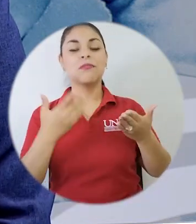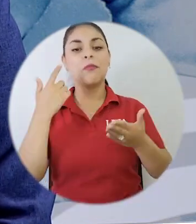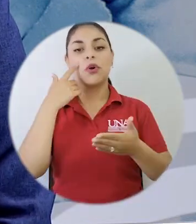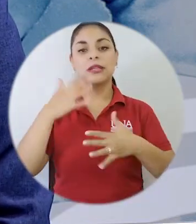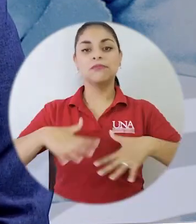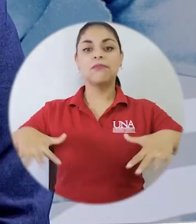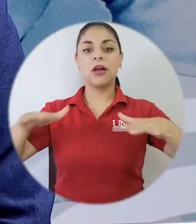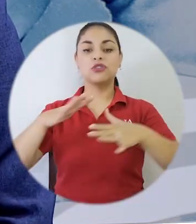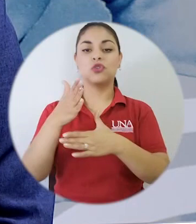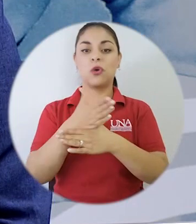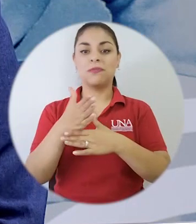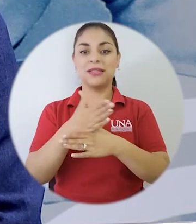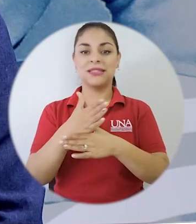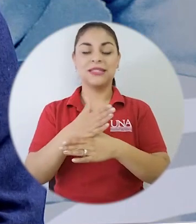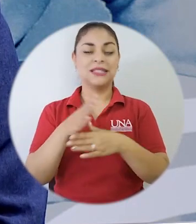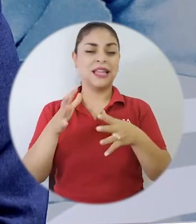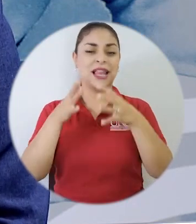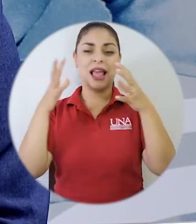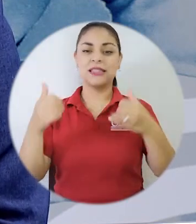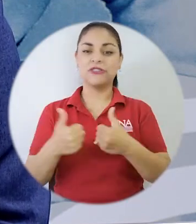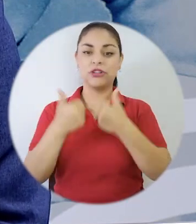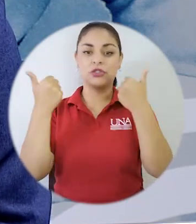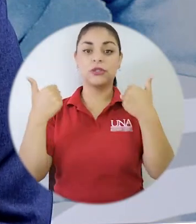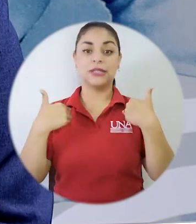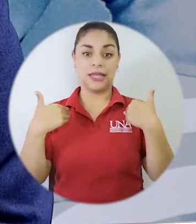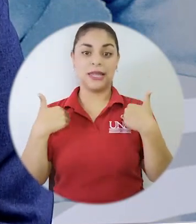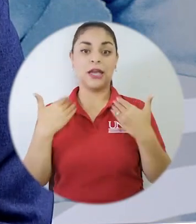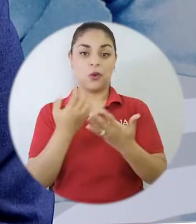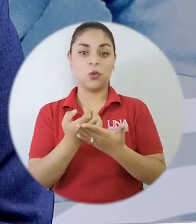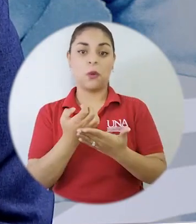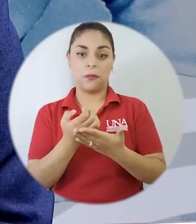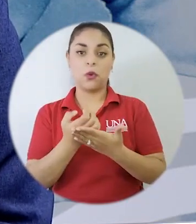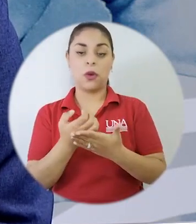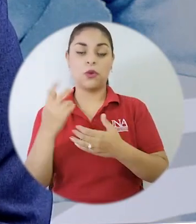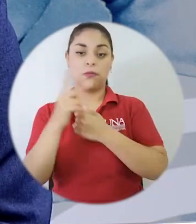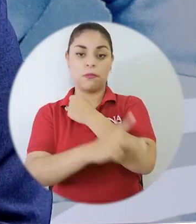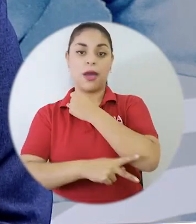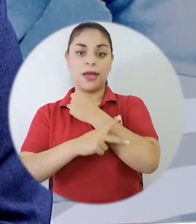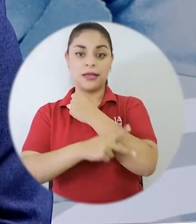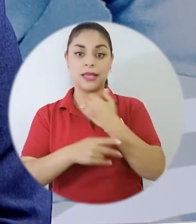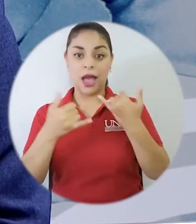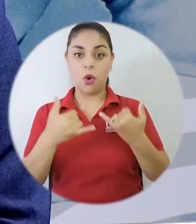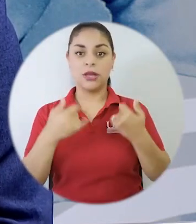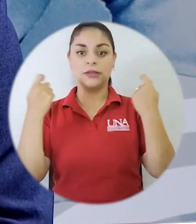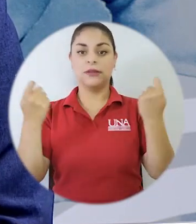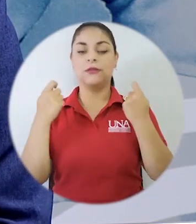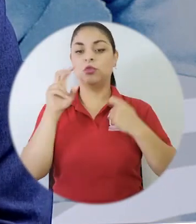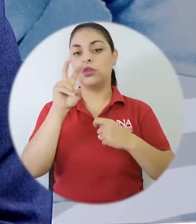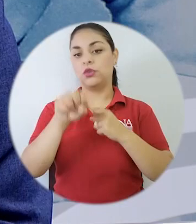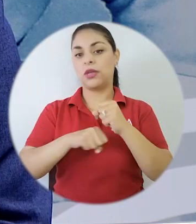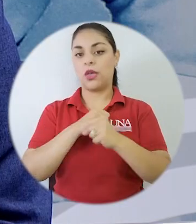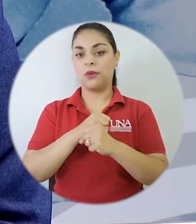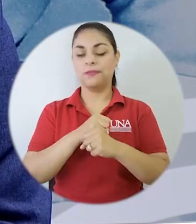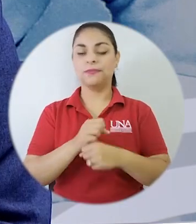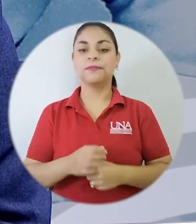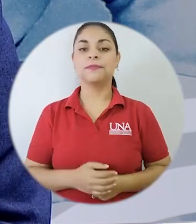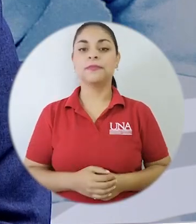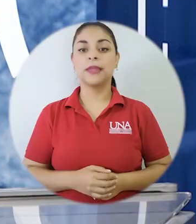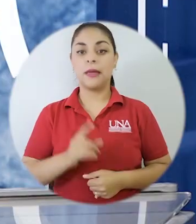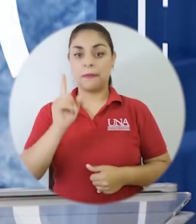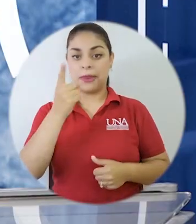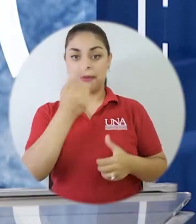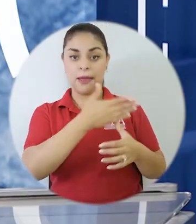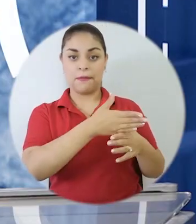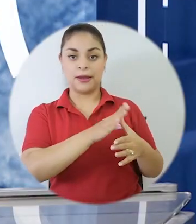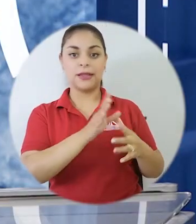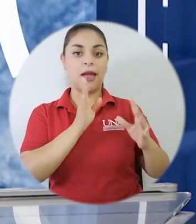por tener la oportunidad de compartir los grandes retos en tema económico que tiene nuestro país en las puertas de su bicentenario. Compartíamos